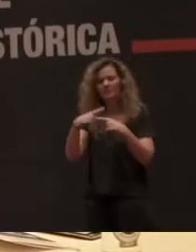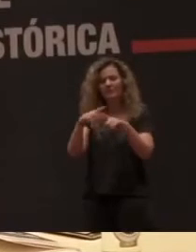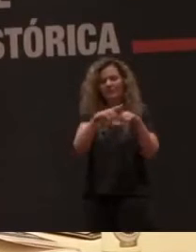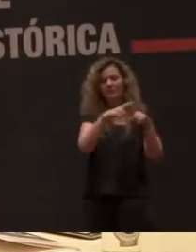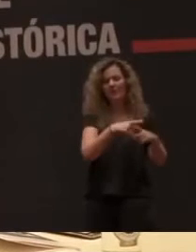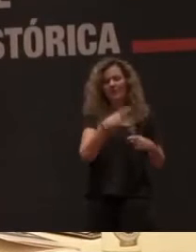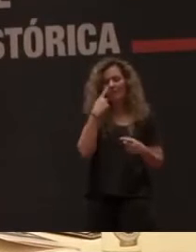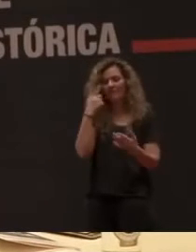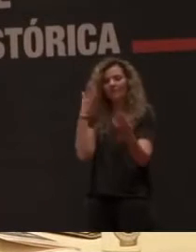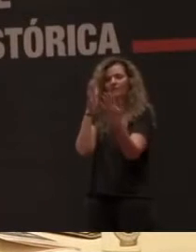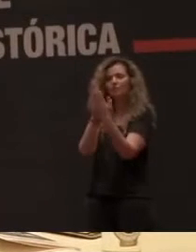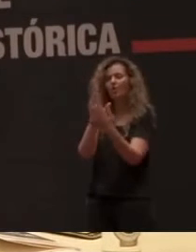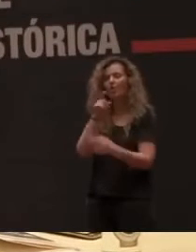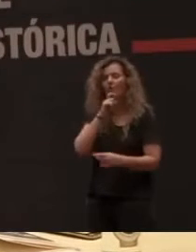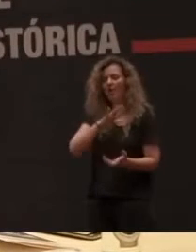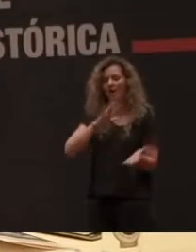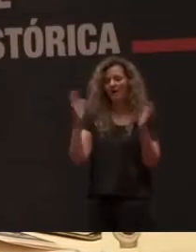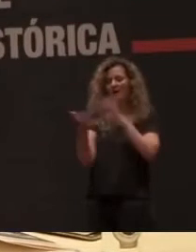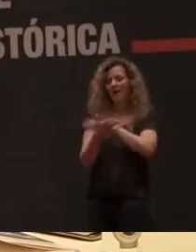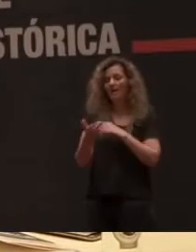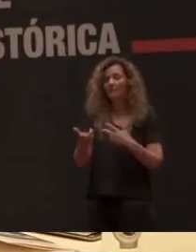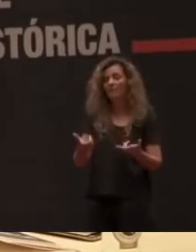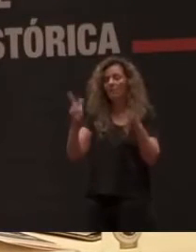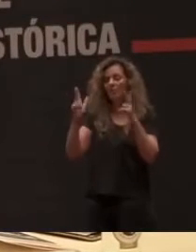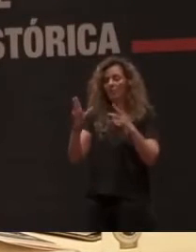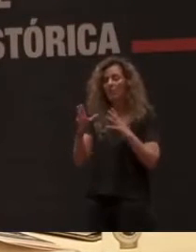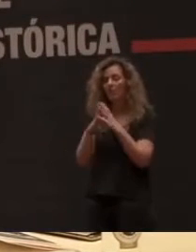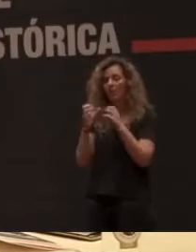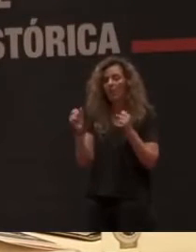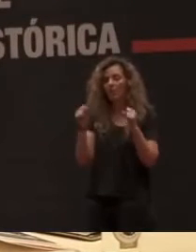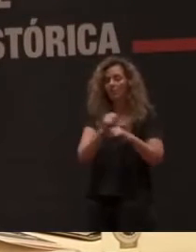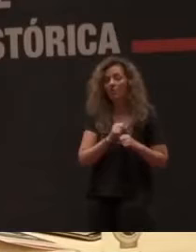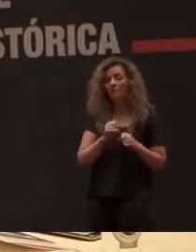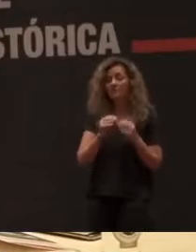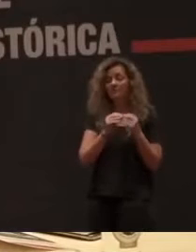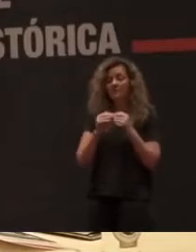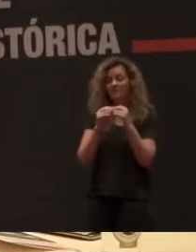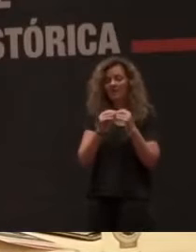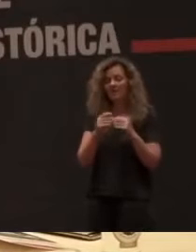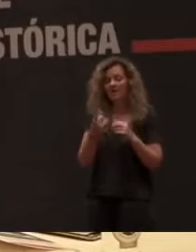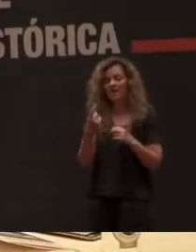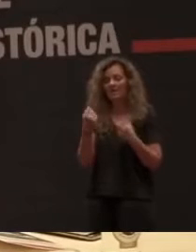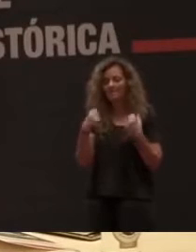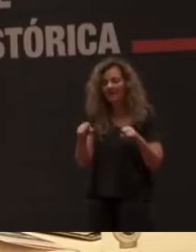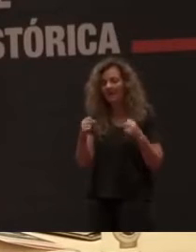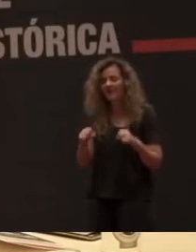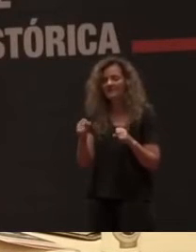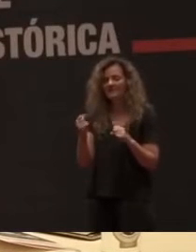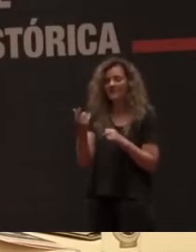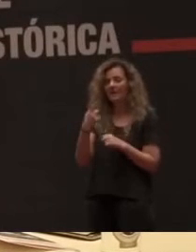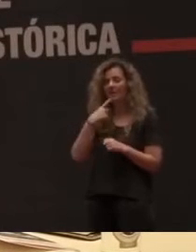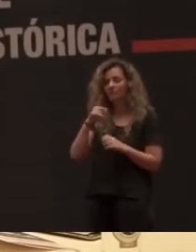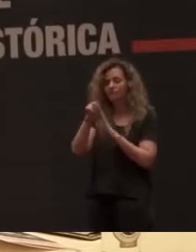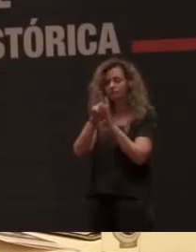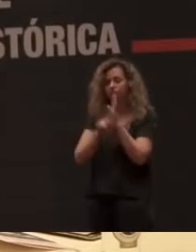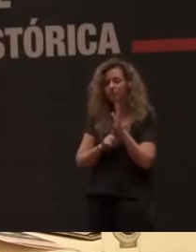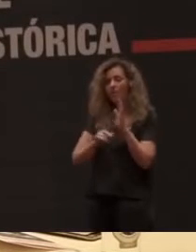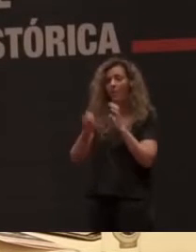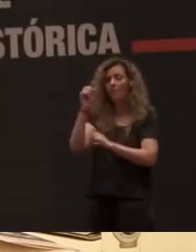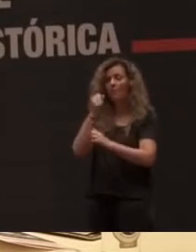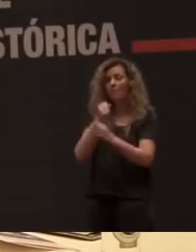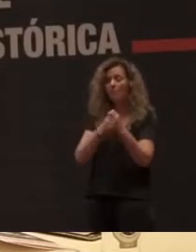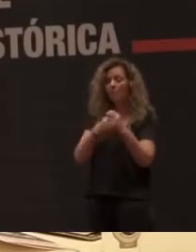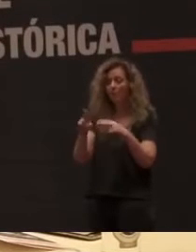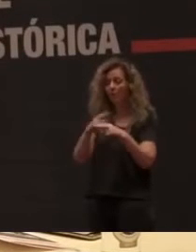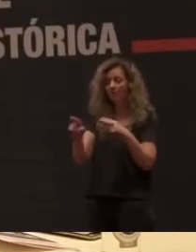afrontou o cambio de democracia, de como houve unha coexistencia de actitudes, de prácticas, de inercias, unha evolución política que non seguiu